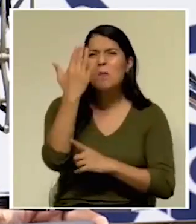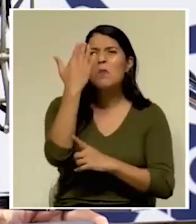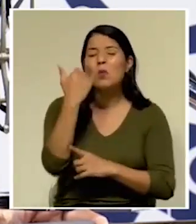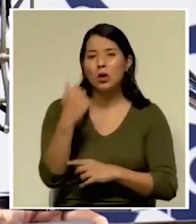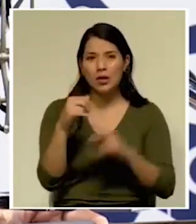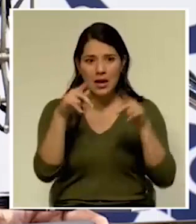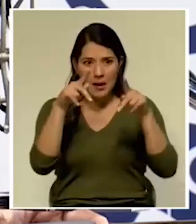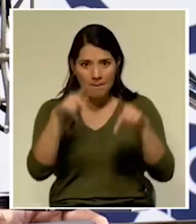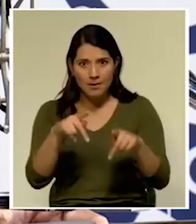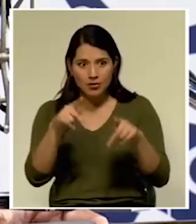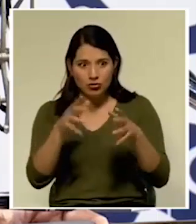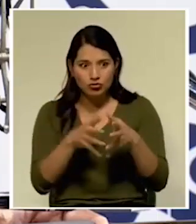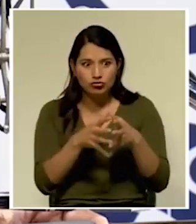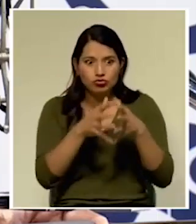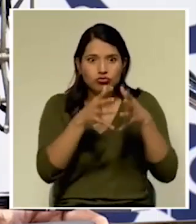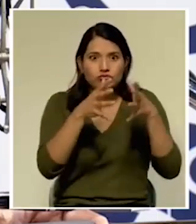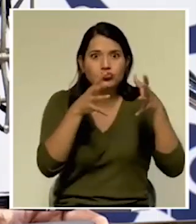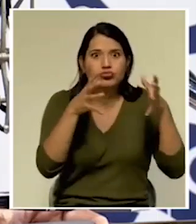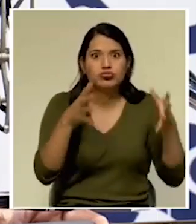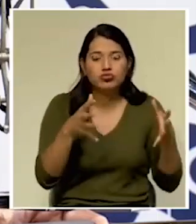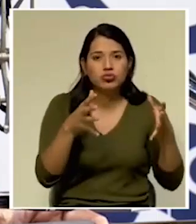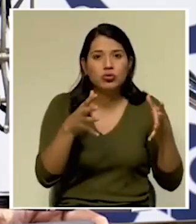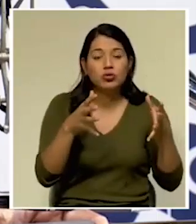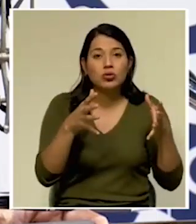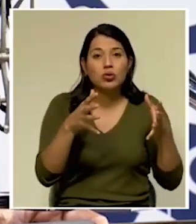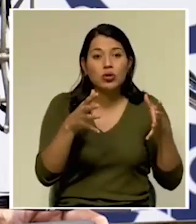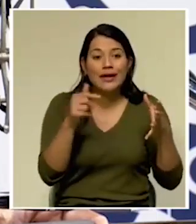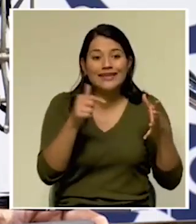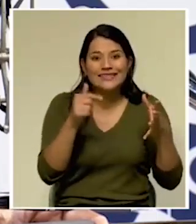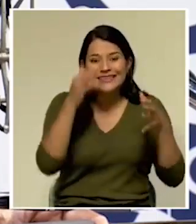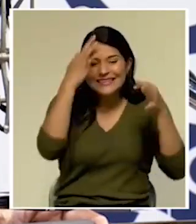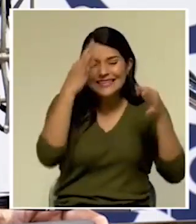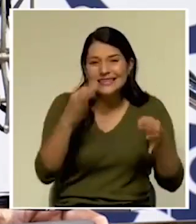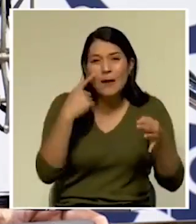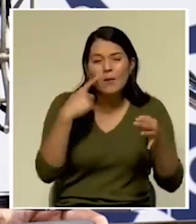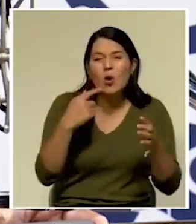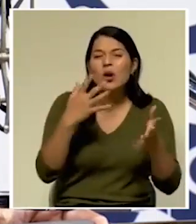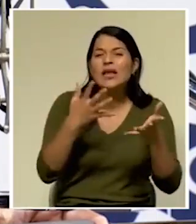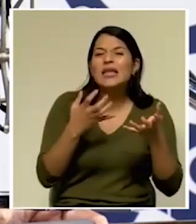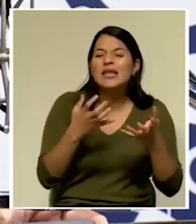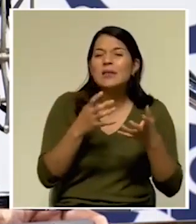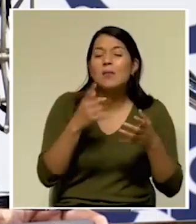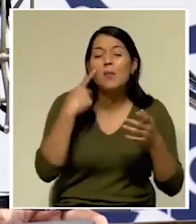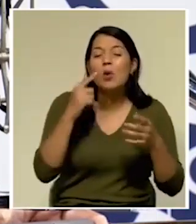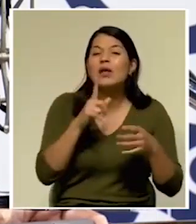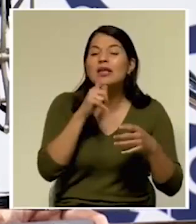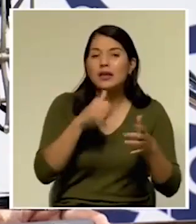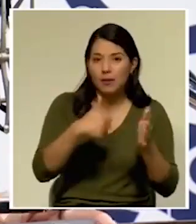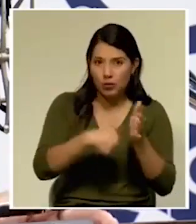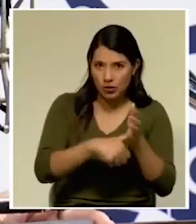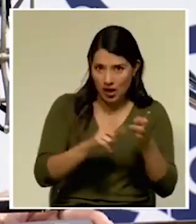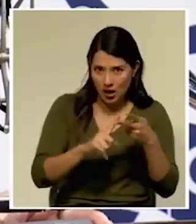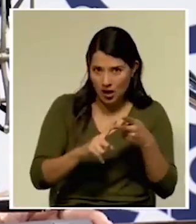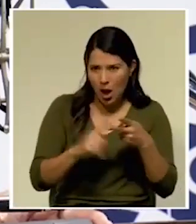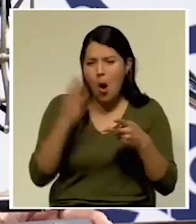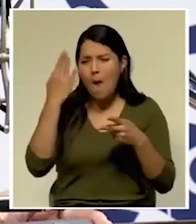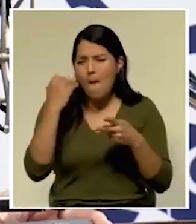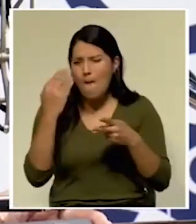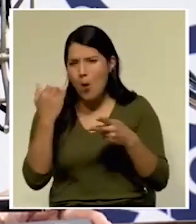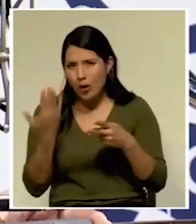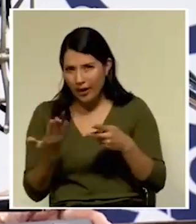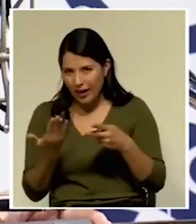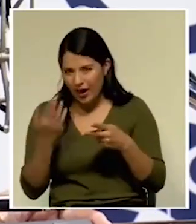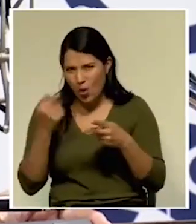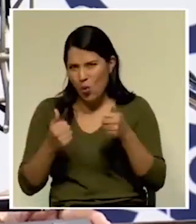a tener una intención de voto determinada, cuáles factores están incidiendo y qué hay, digamos,